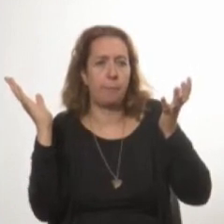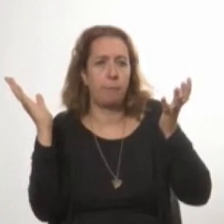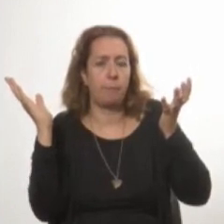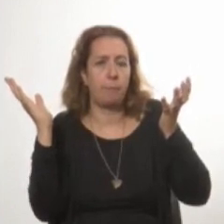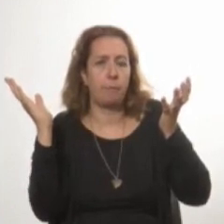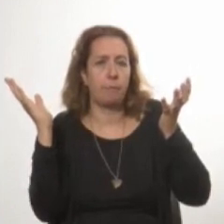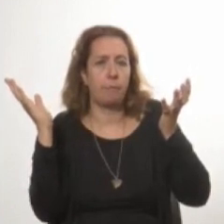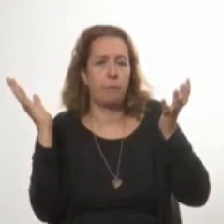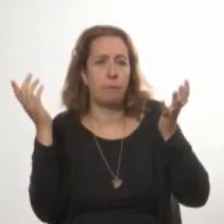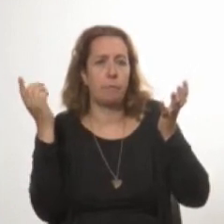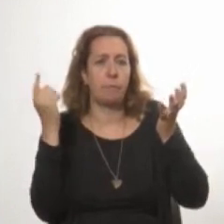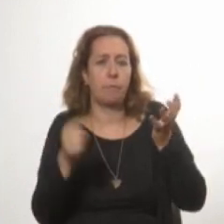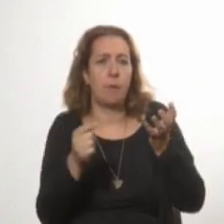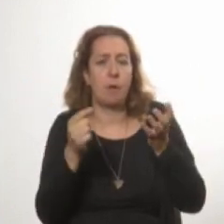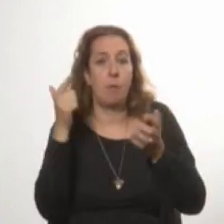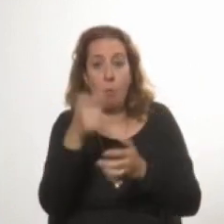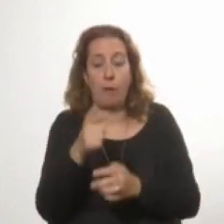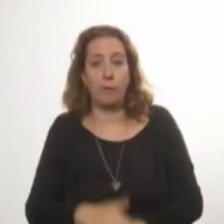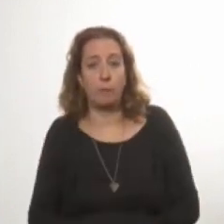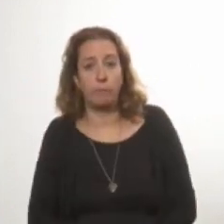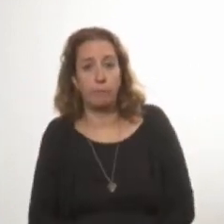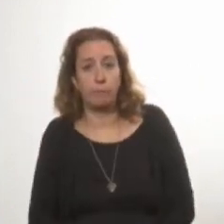se les ocasionó la muerte.